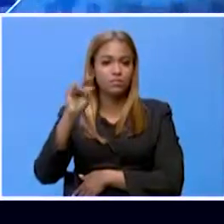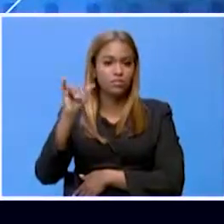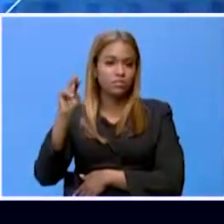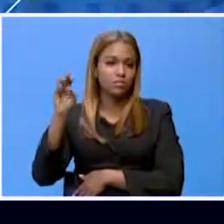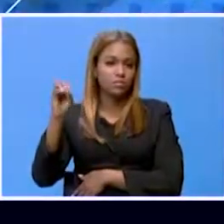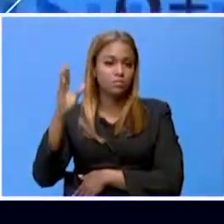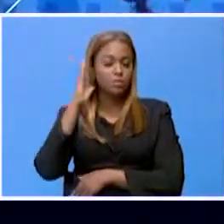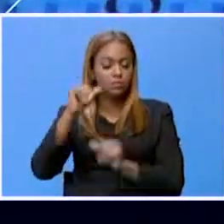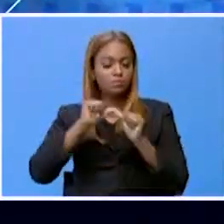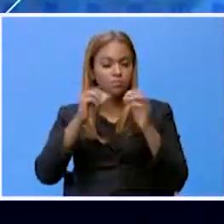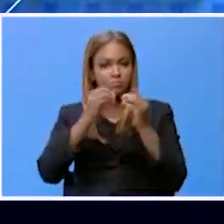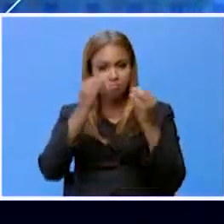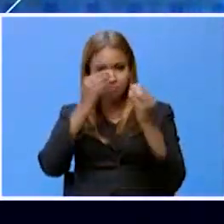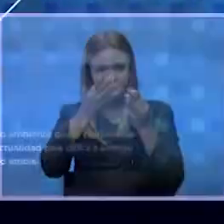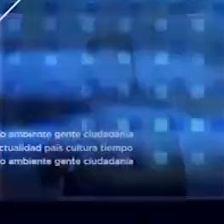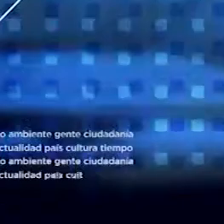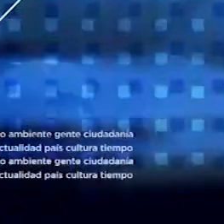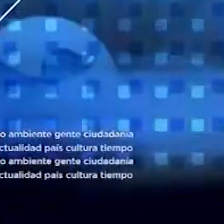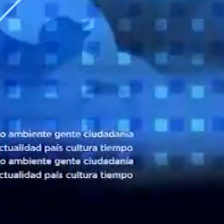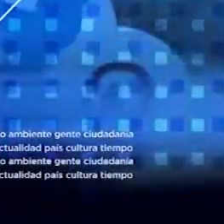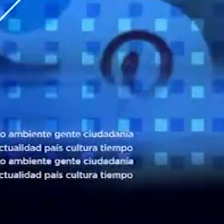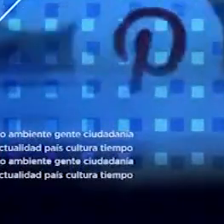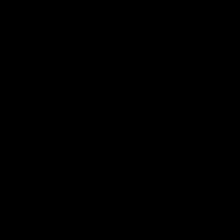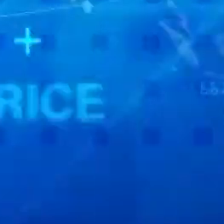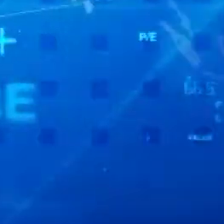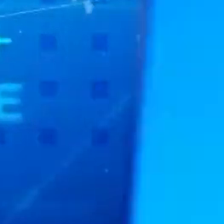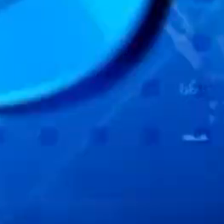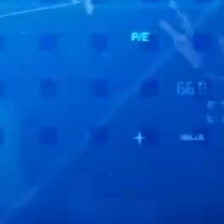No se mueva, que ya regresamos con más.